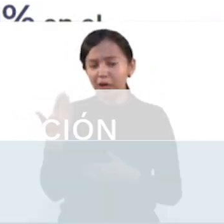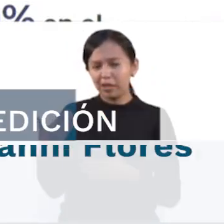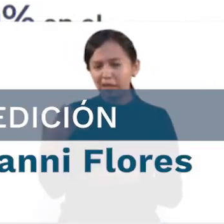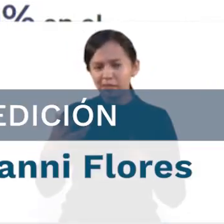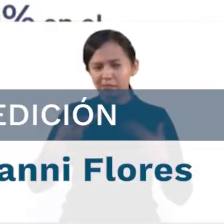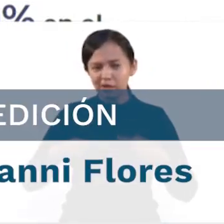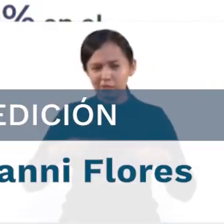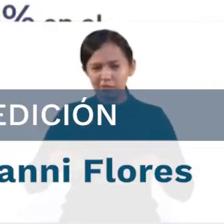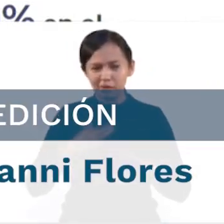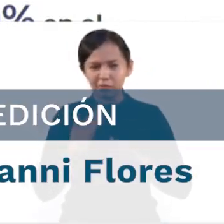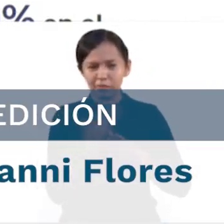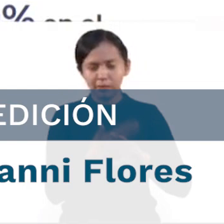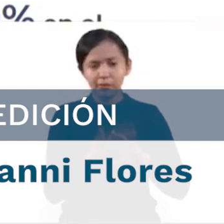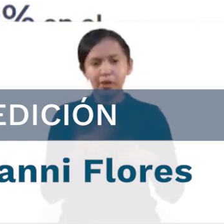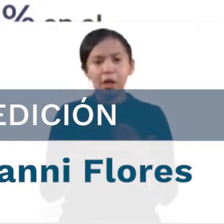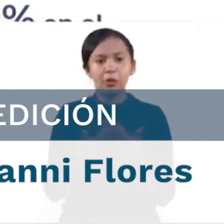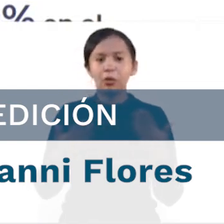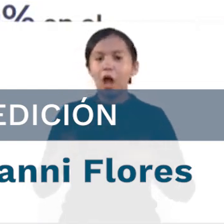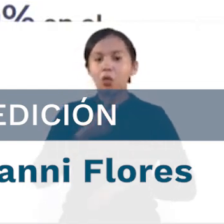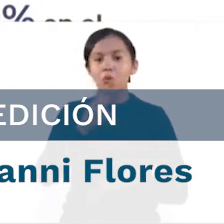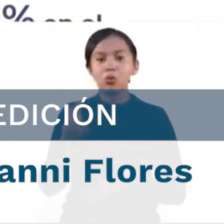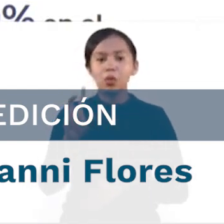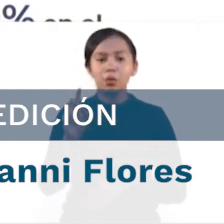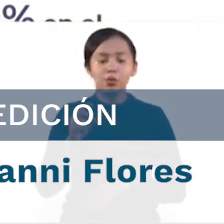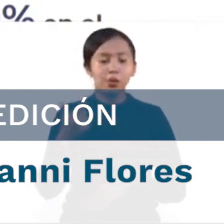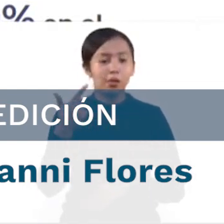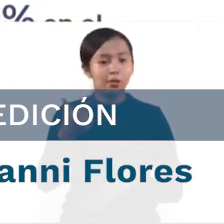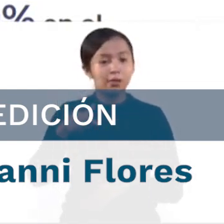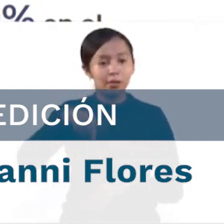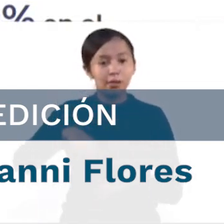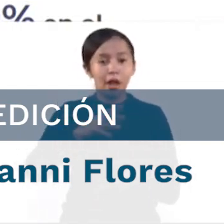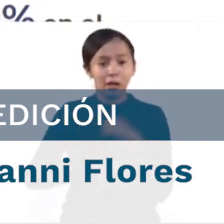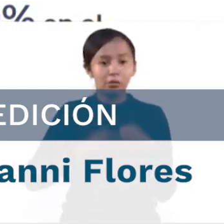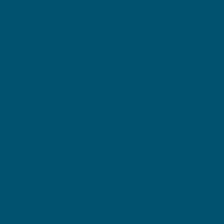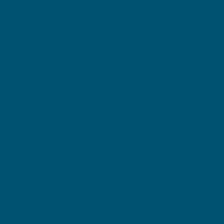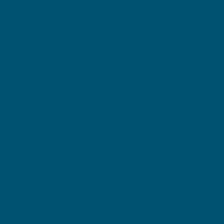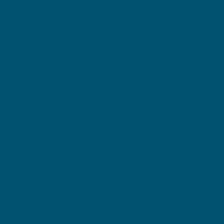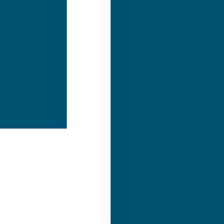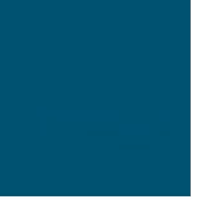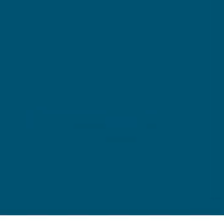en el personal, el cual ayuda a tener mayor alcance en la ayuda contra la violencia a las mujeres.